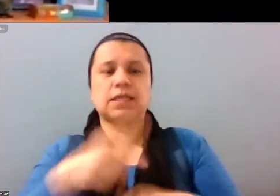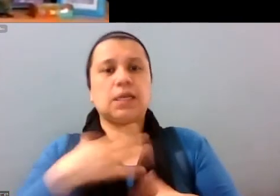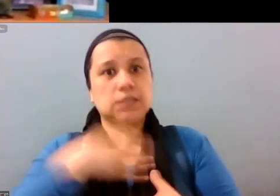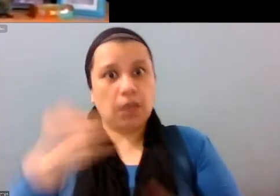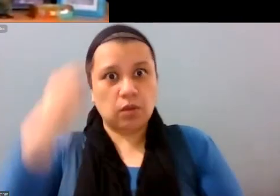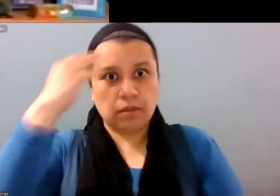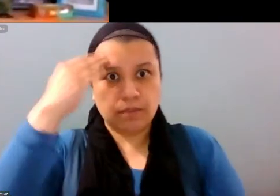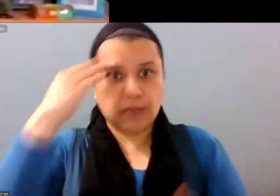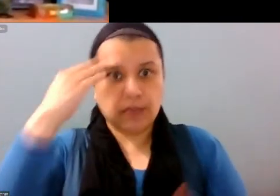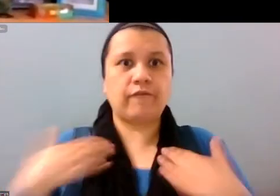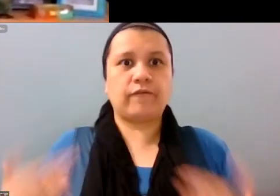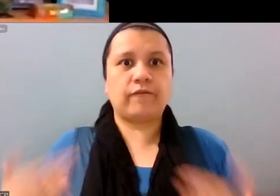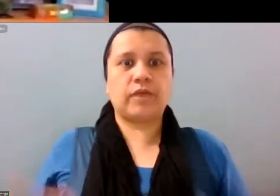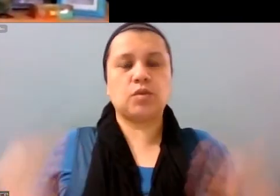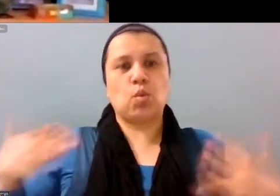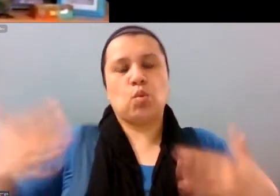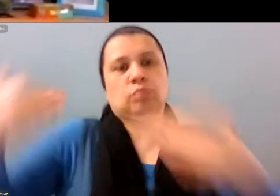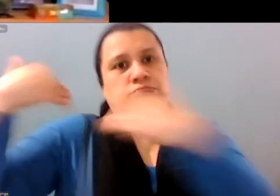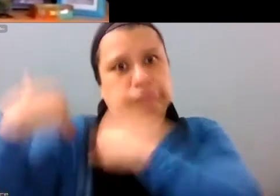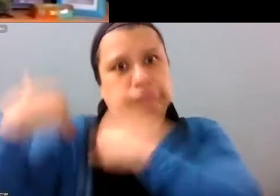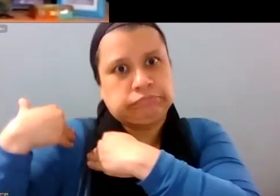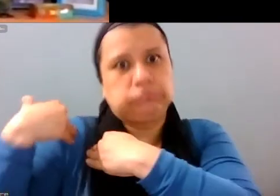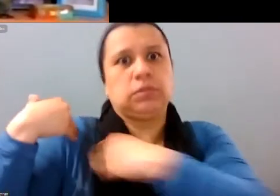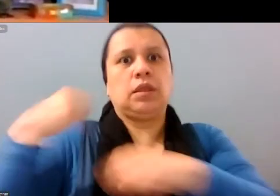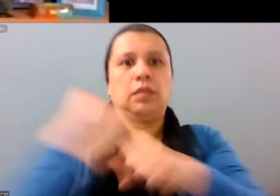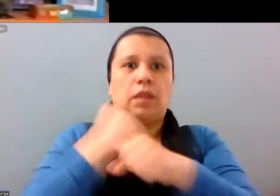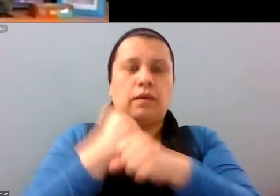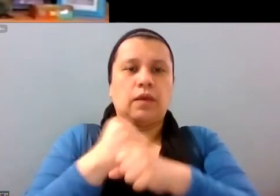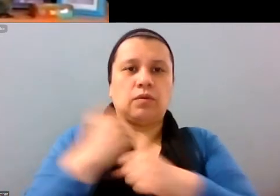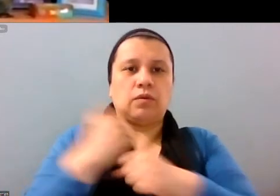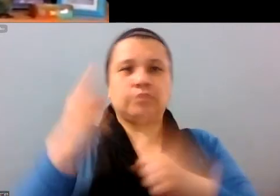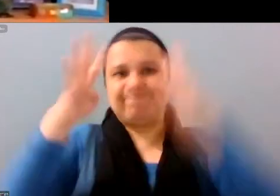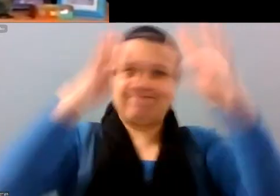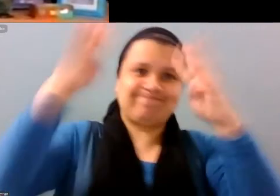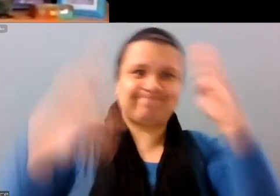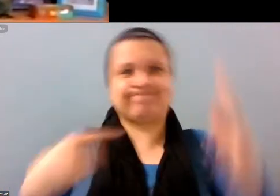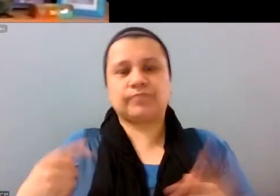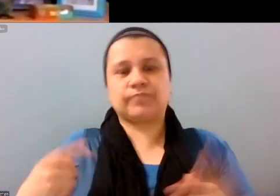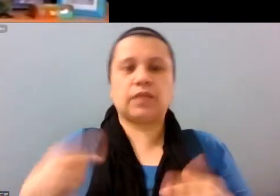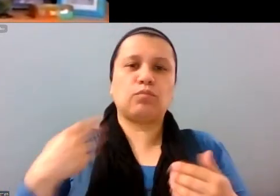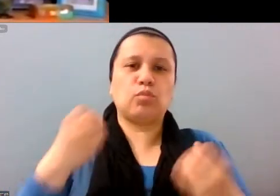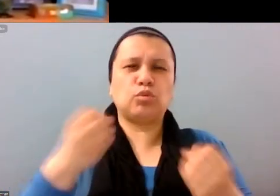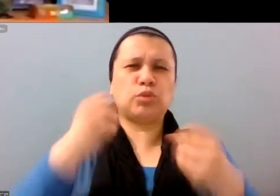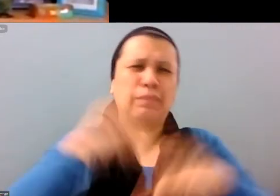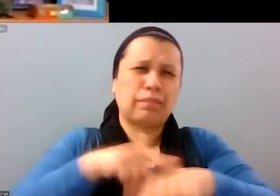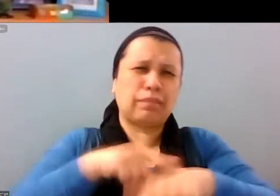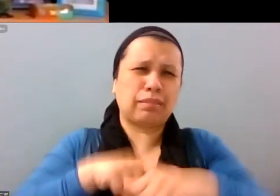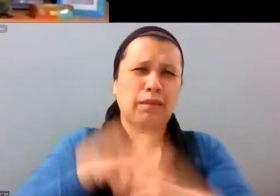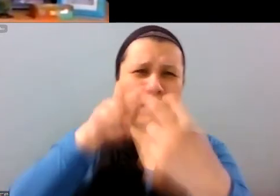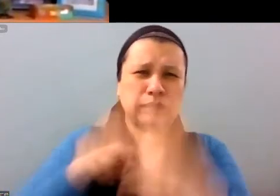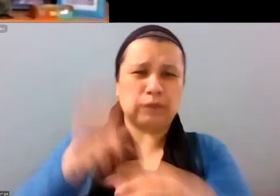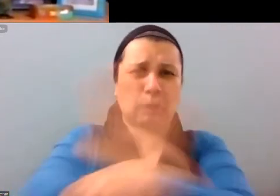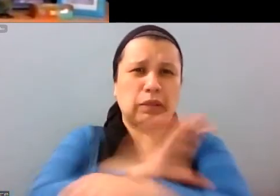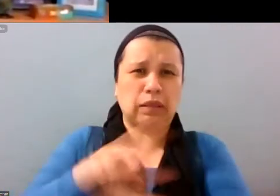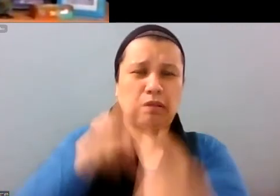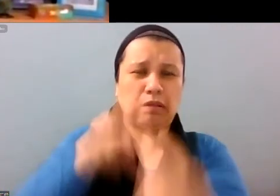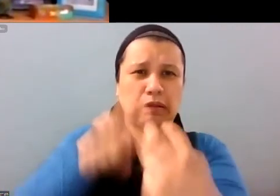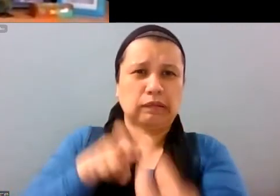debe al sobrecargo de trabajo la improvisación y el pasar mucho tiempo sentados al frente de la pantalla debe